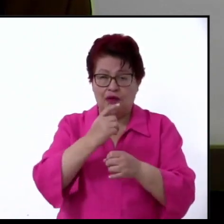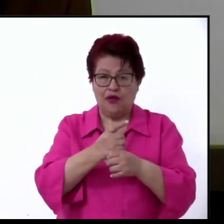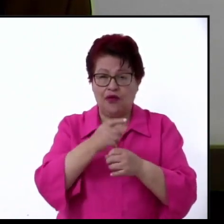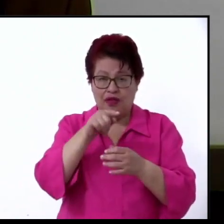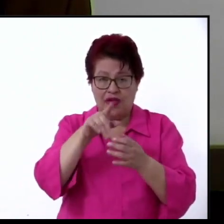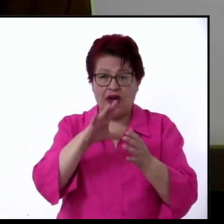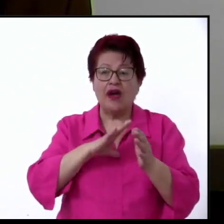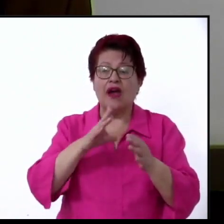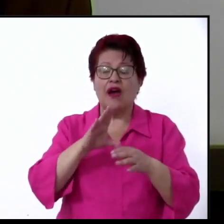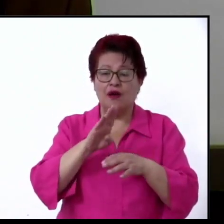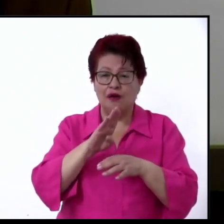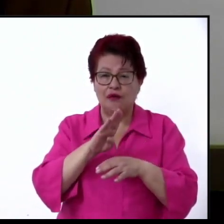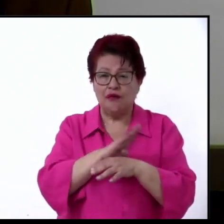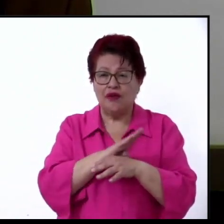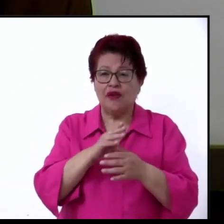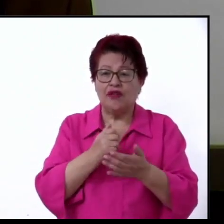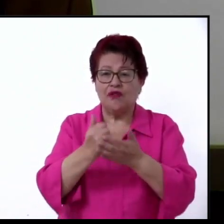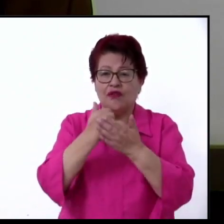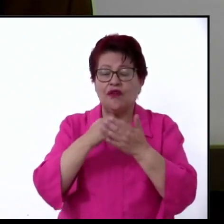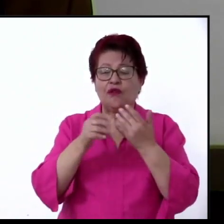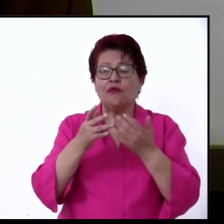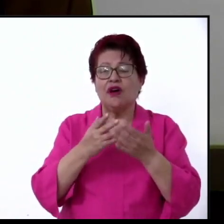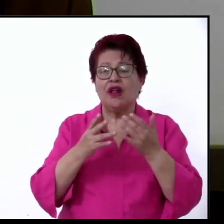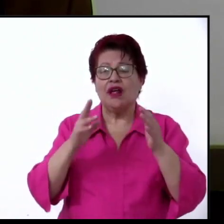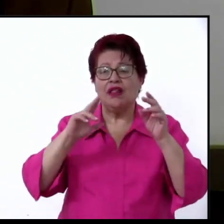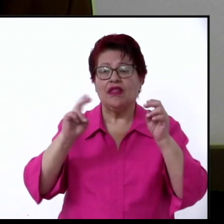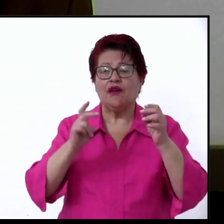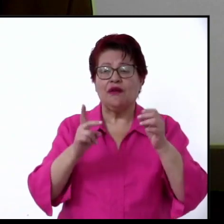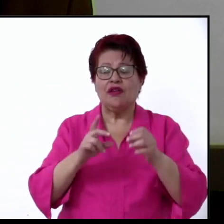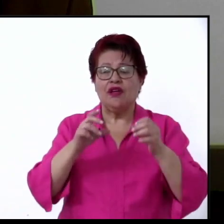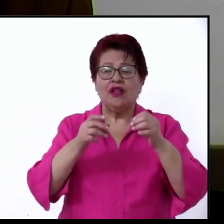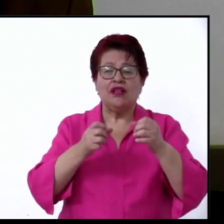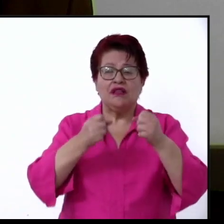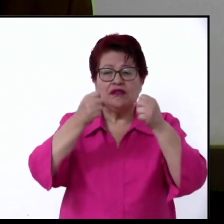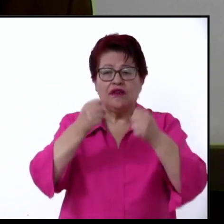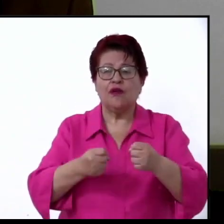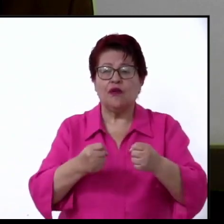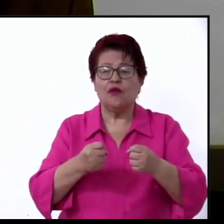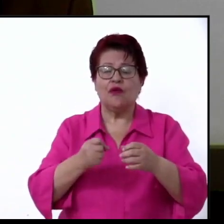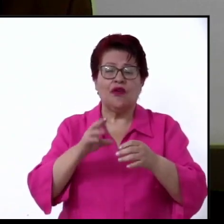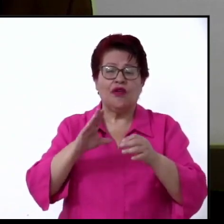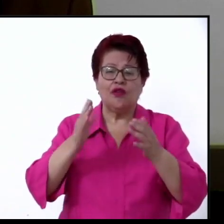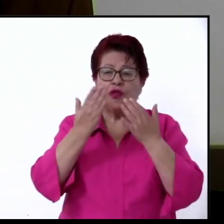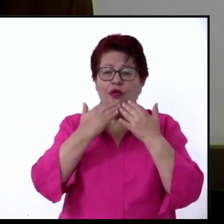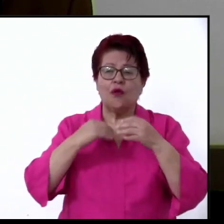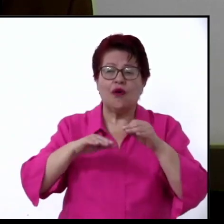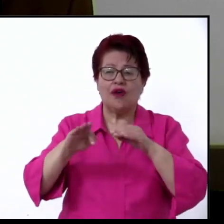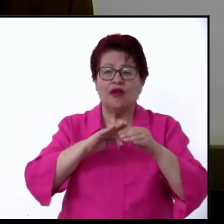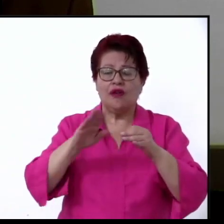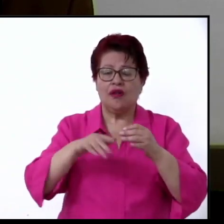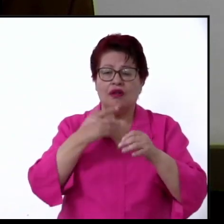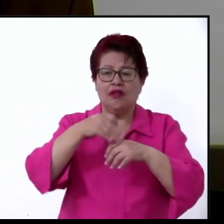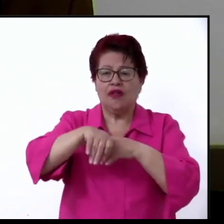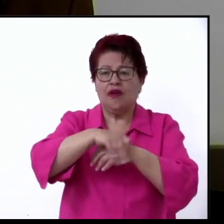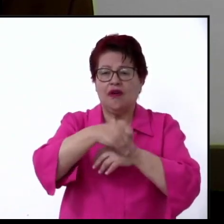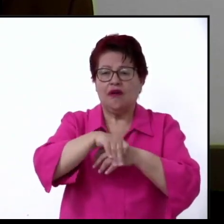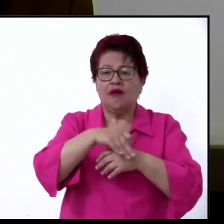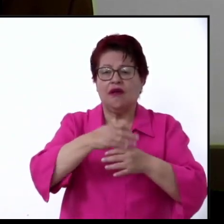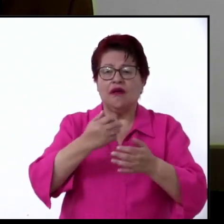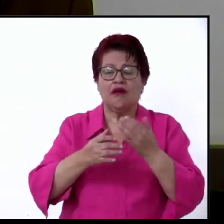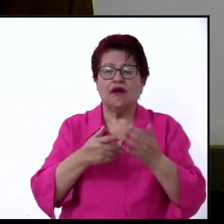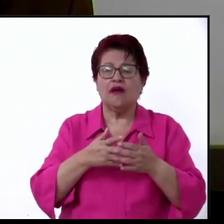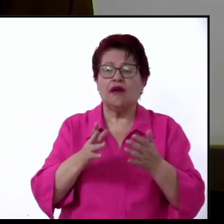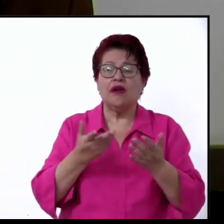lo que nos brindó la posibilidad de reconstruir el tema del seguro de desempleo activo, el empleo temporal, el empleo verde,